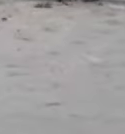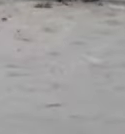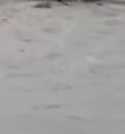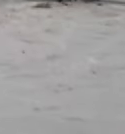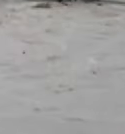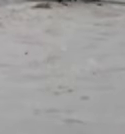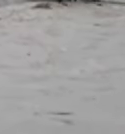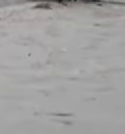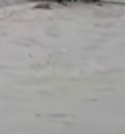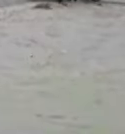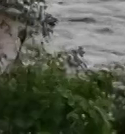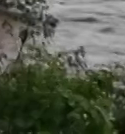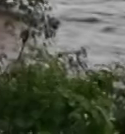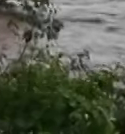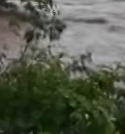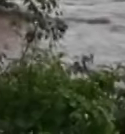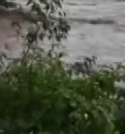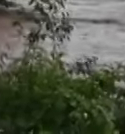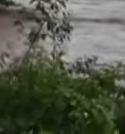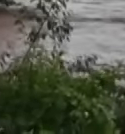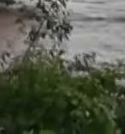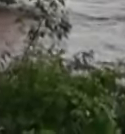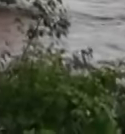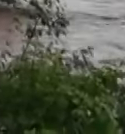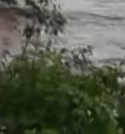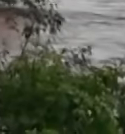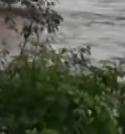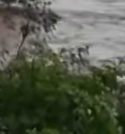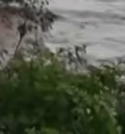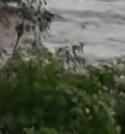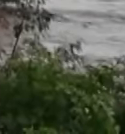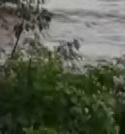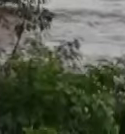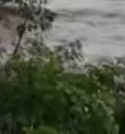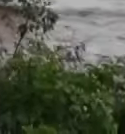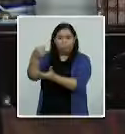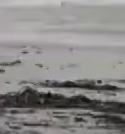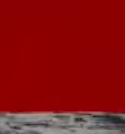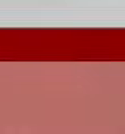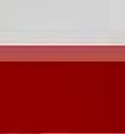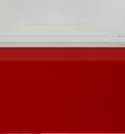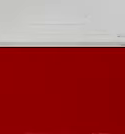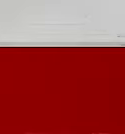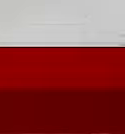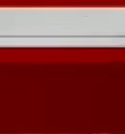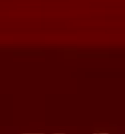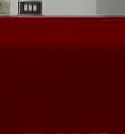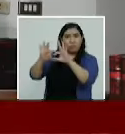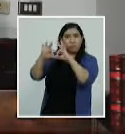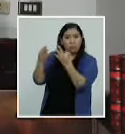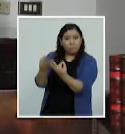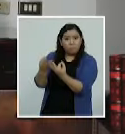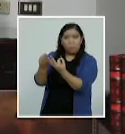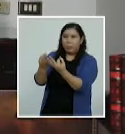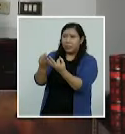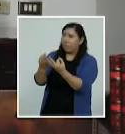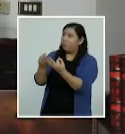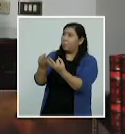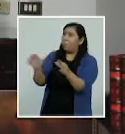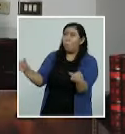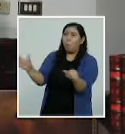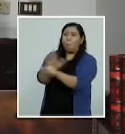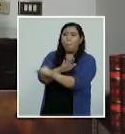doble batalla contra la pandemia y contra los destrozos provocados por las inundaciones. Todo el plan de reactivación económica